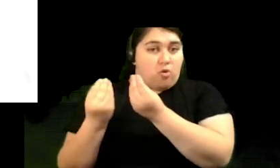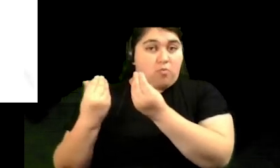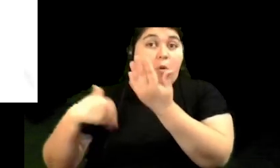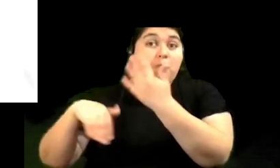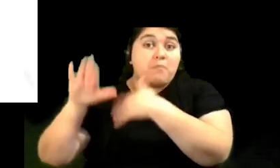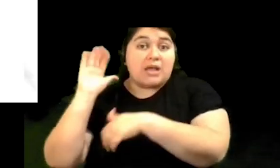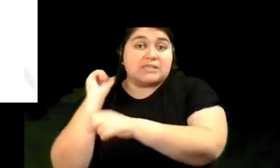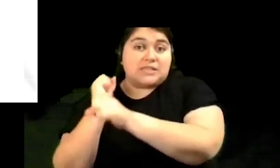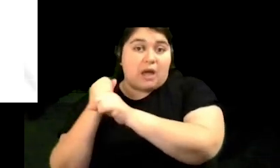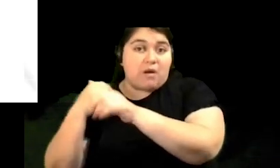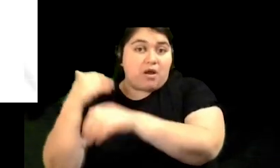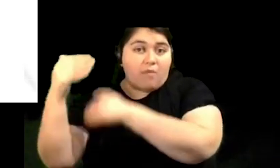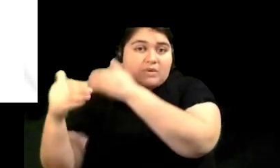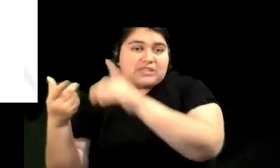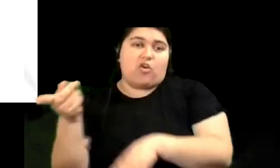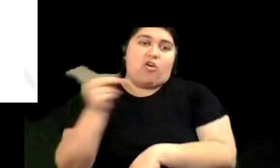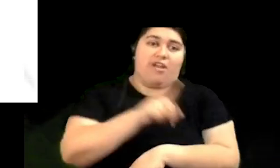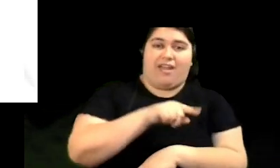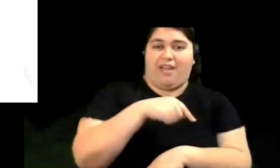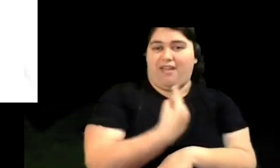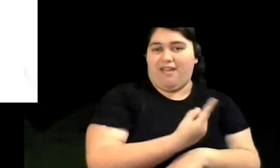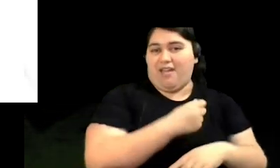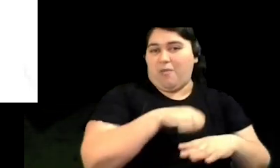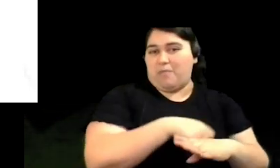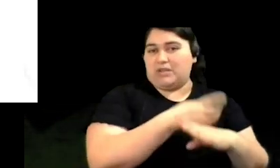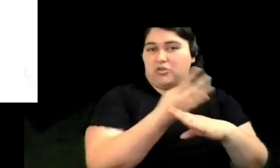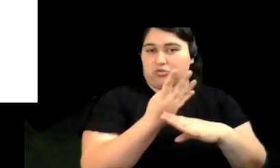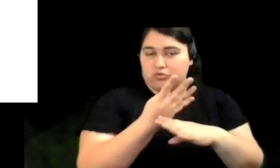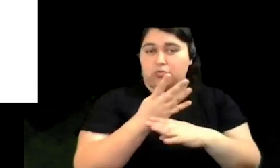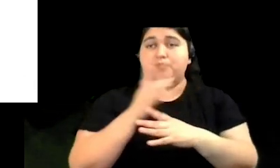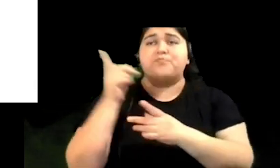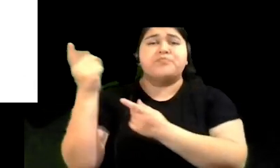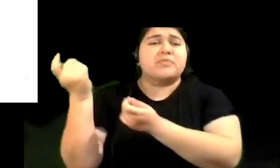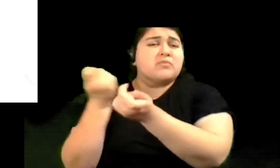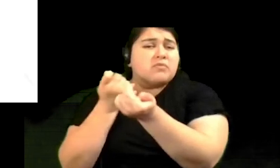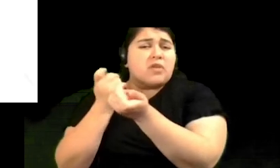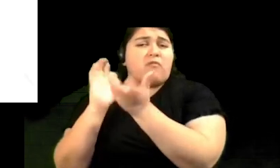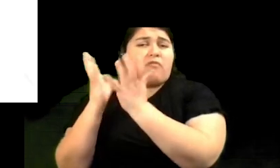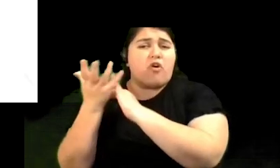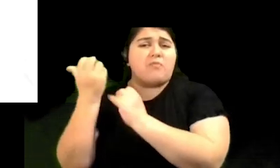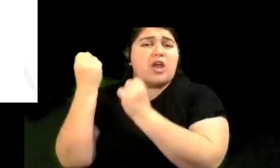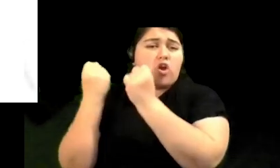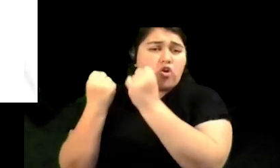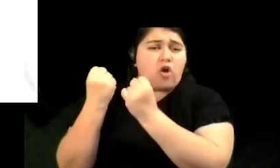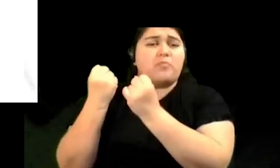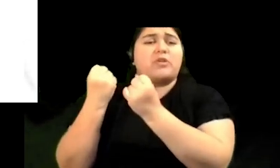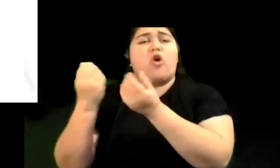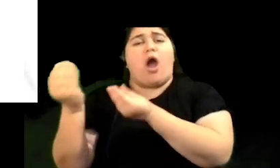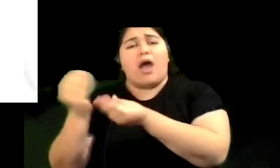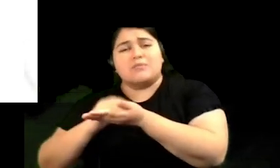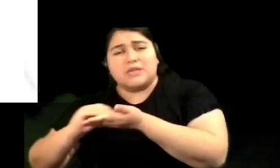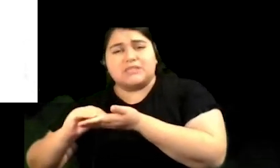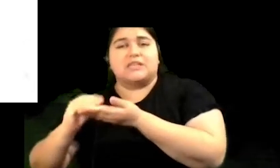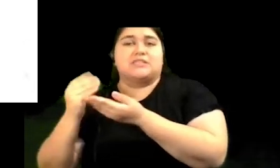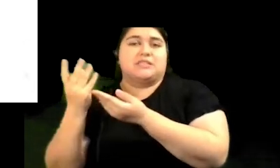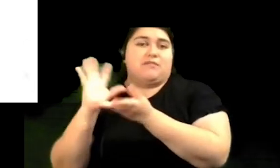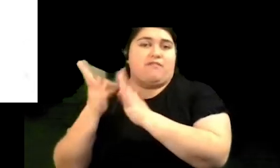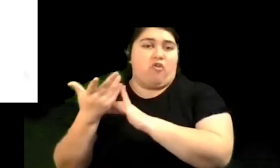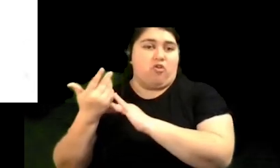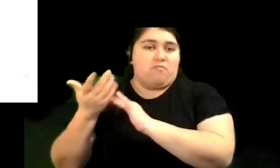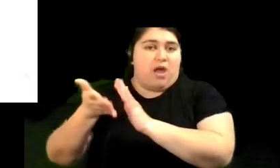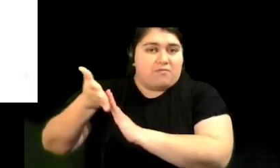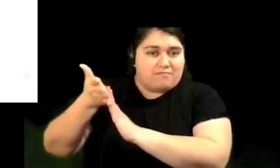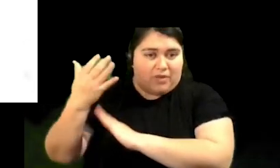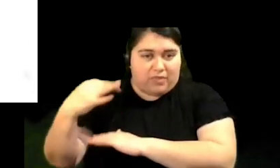Mercosur, con respecto a qué mecanismos administrativos o económicos se van a aplicar. ¿Y qué dice nuestra Constitución